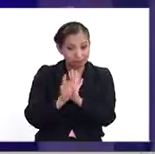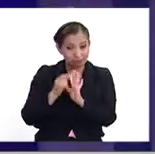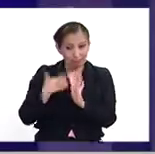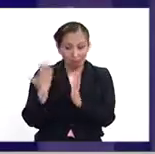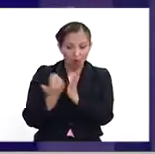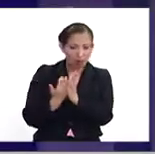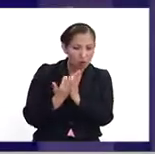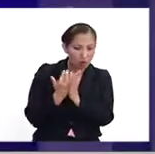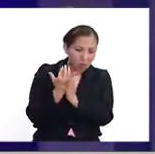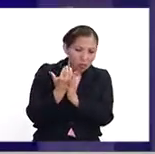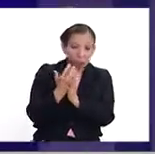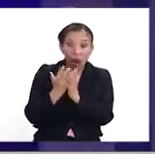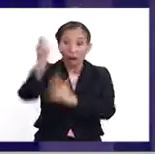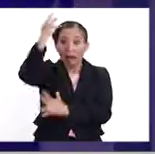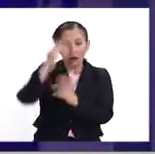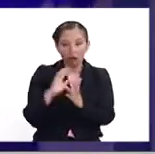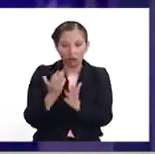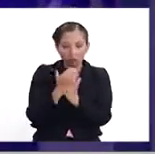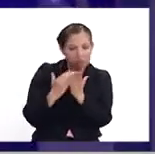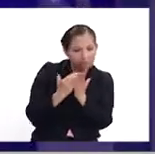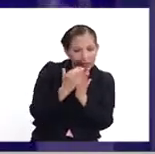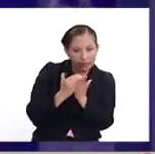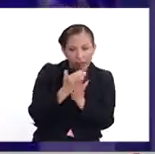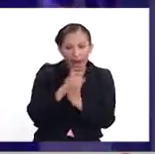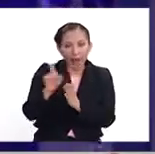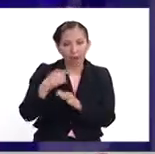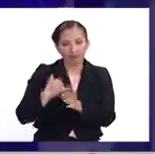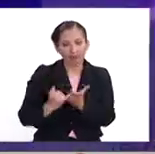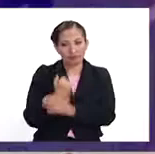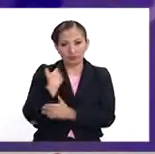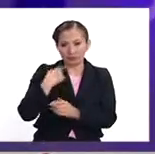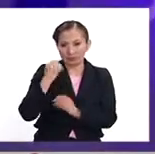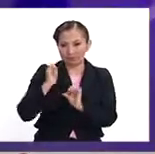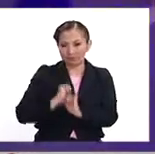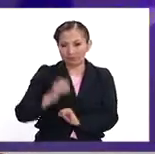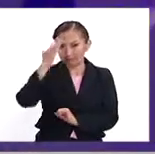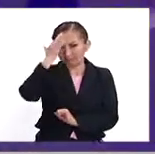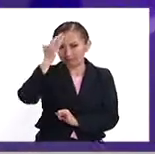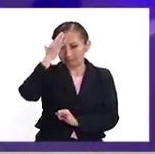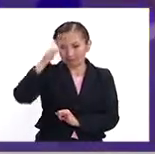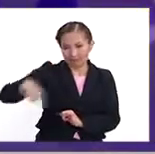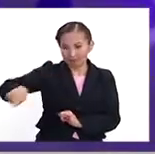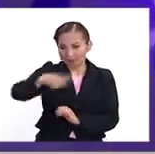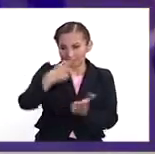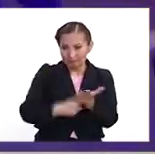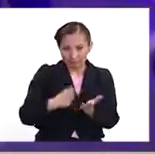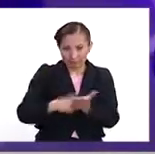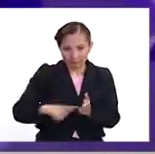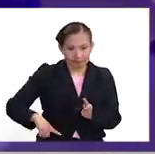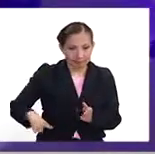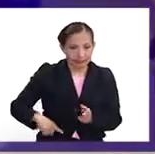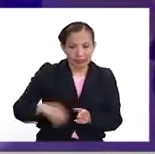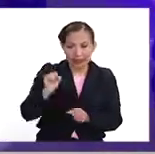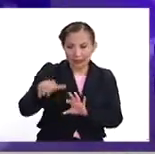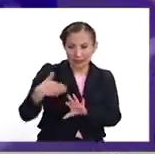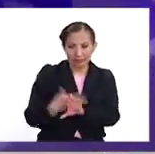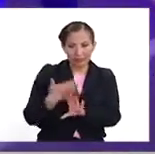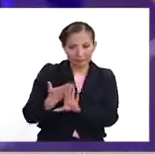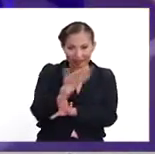la han subido a crítica, así lo han decidido las autoridades del interior. En el ataque, como